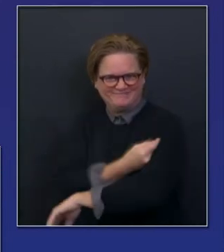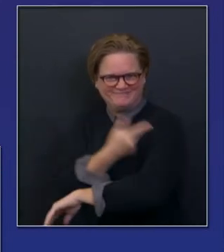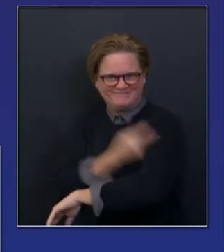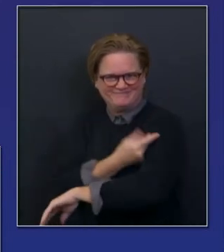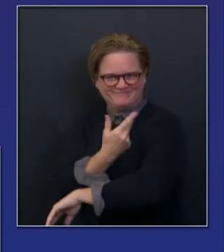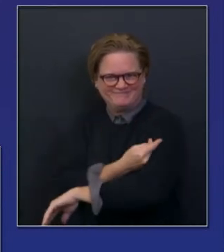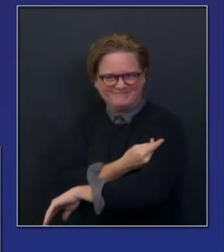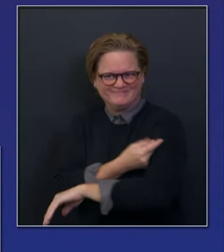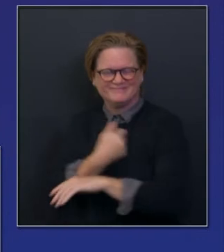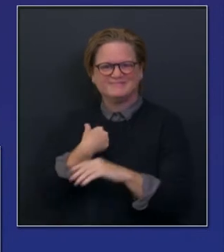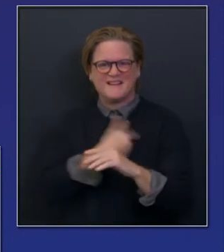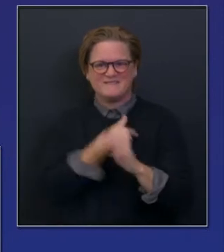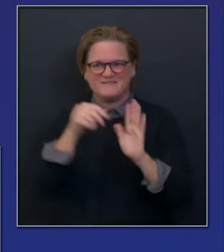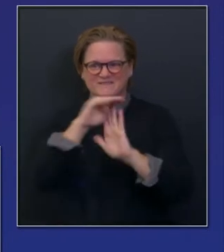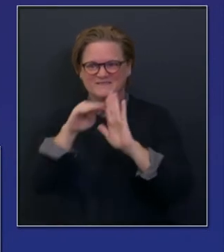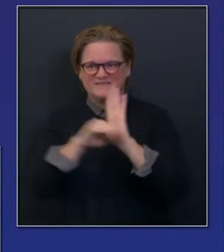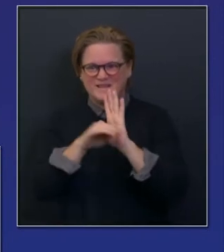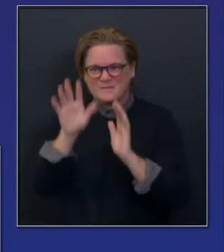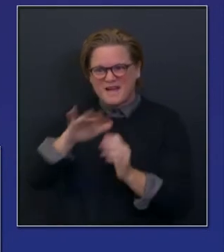33,150 dosis de Pfizer.